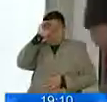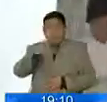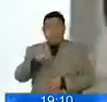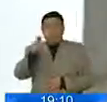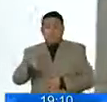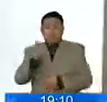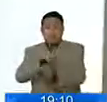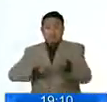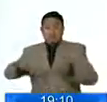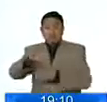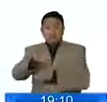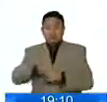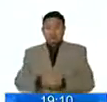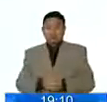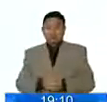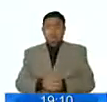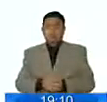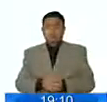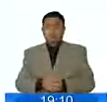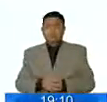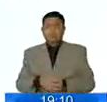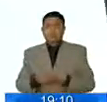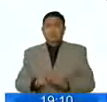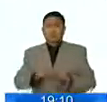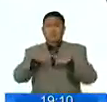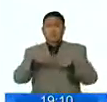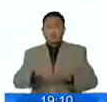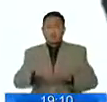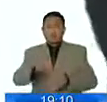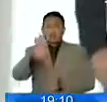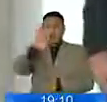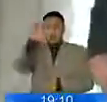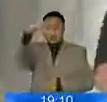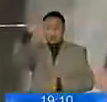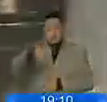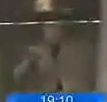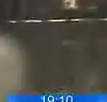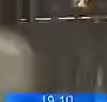reemplazar a Samper al frente de la Secretaría de la UNASUR, informó Javier Gallo.